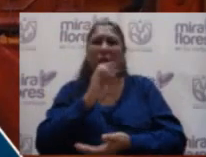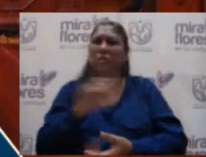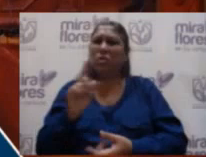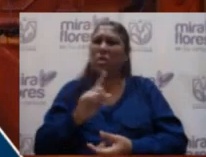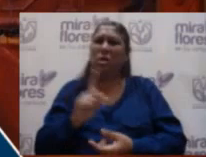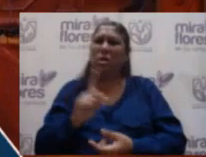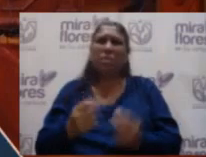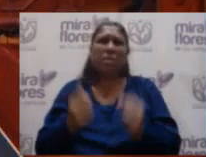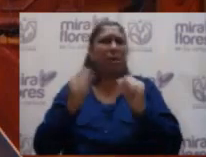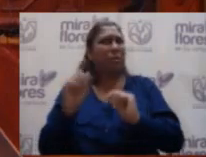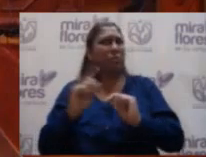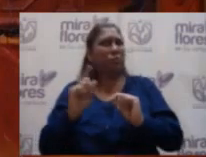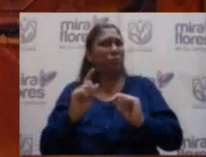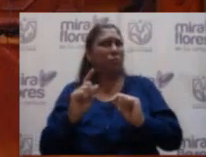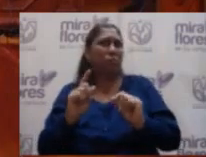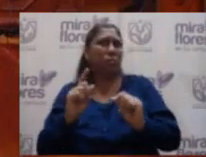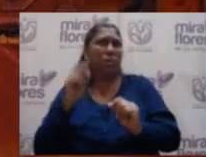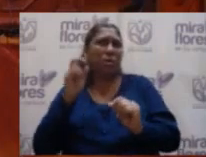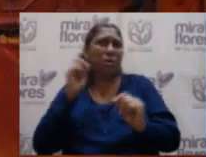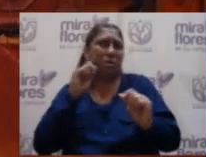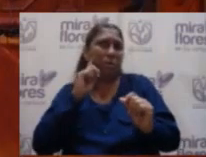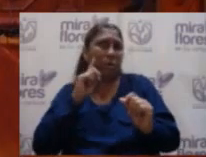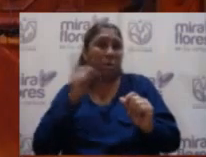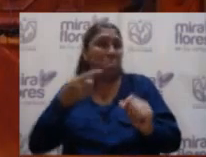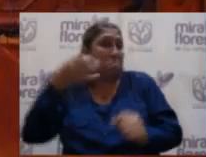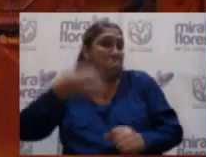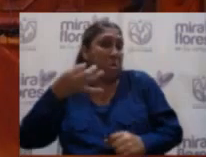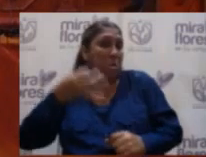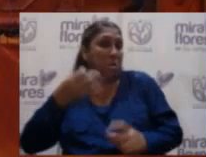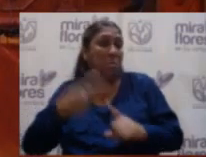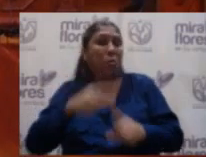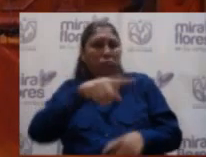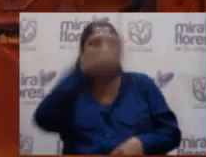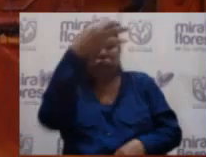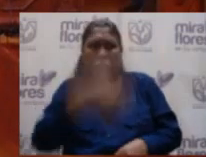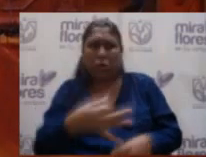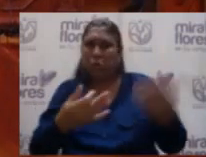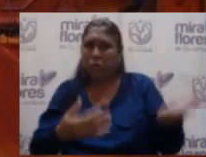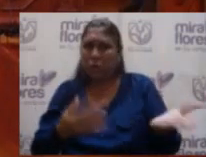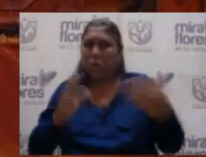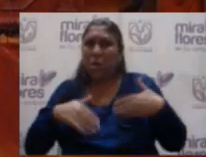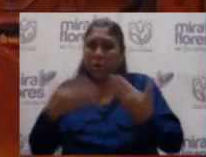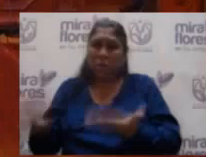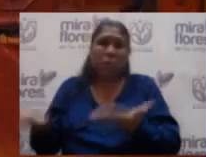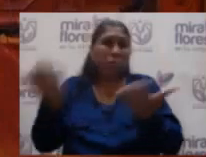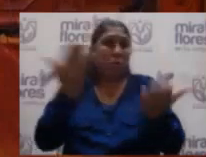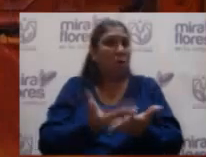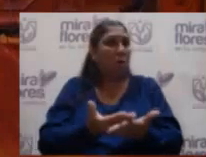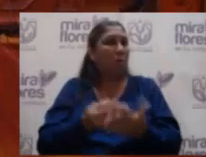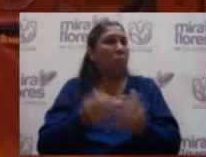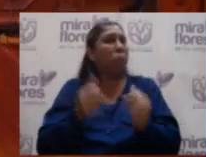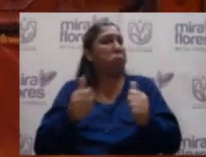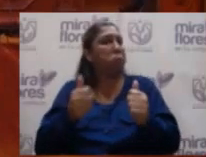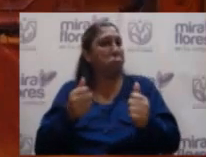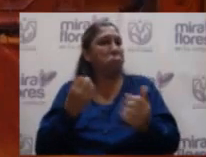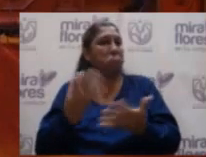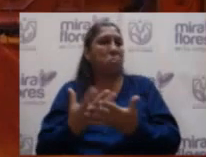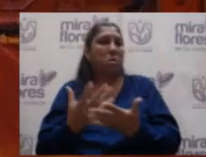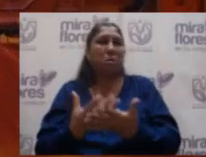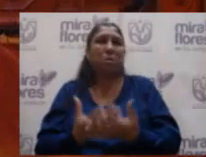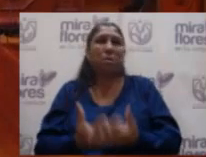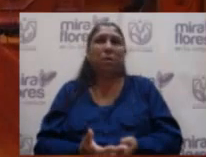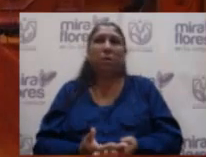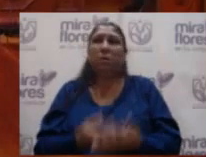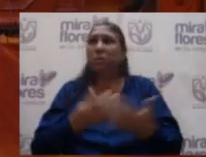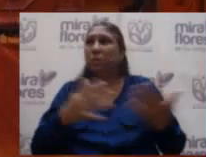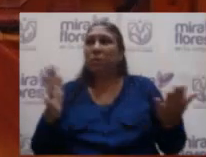muy verosímil, pero yo por respeto le creo a usted si puede traerlos en buena hora, ¿no? Muy bien.